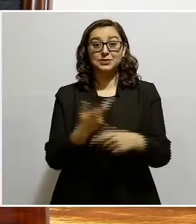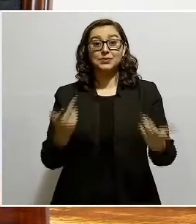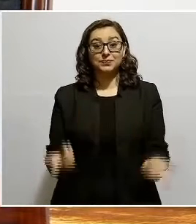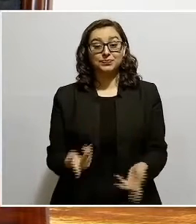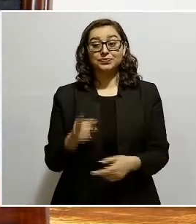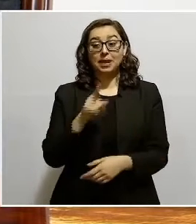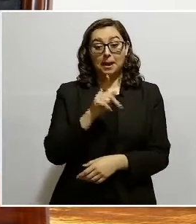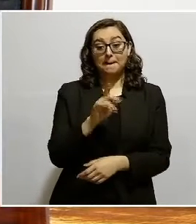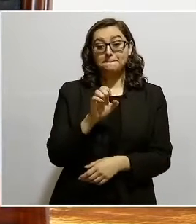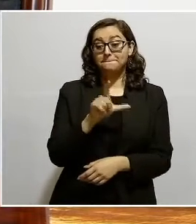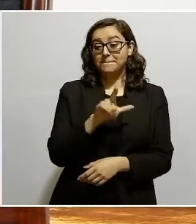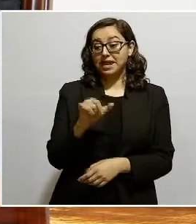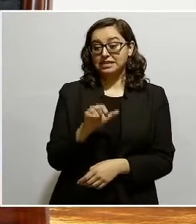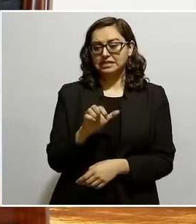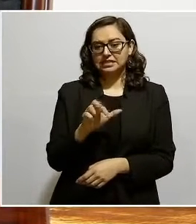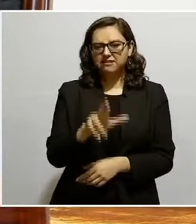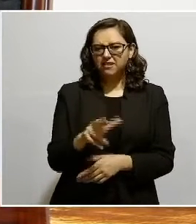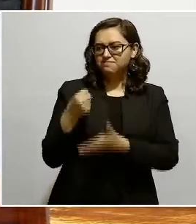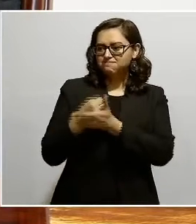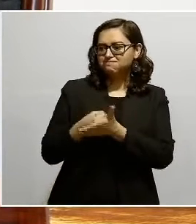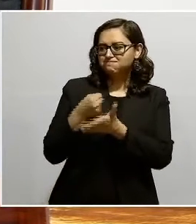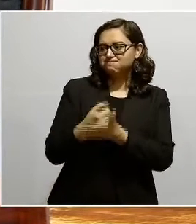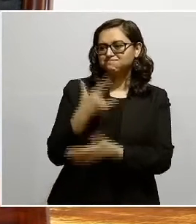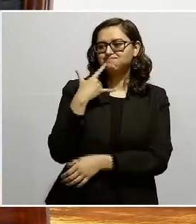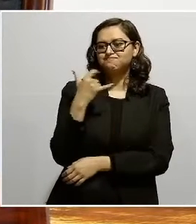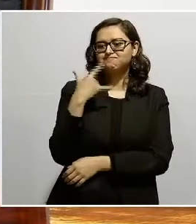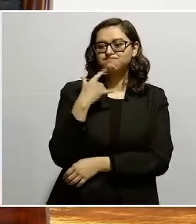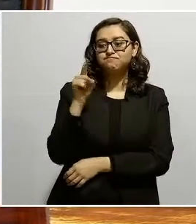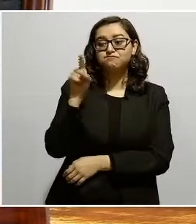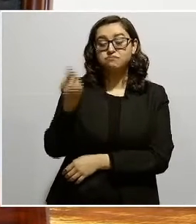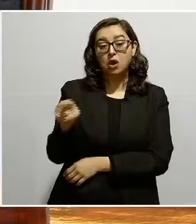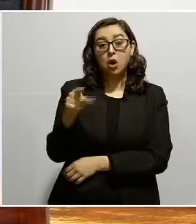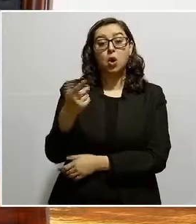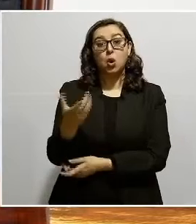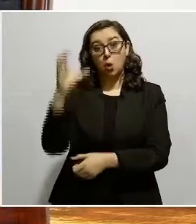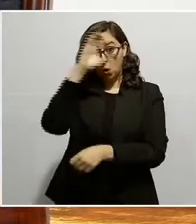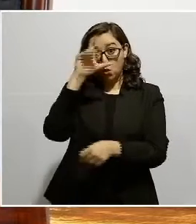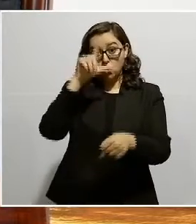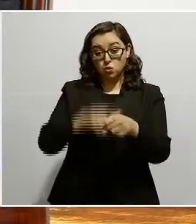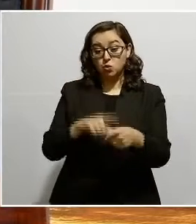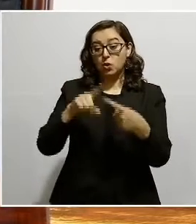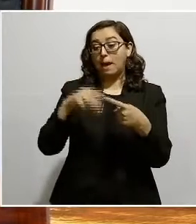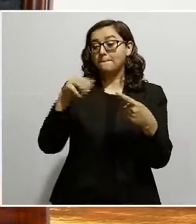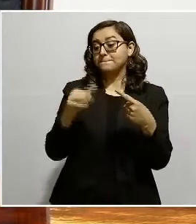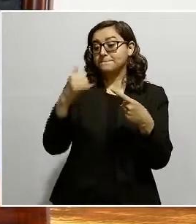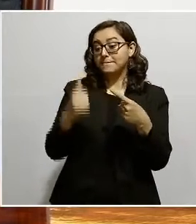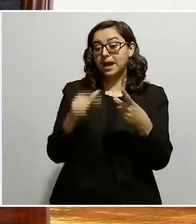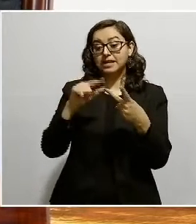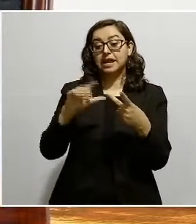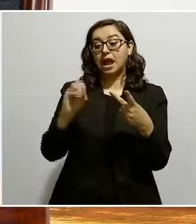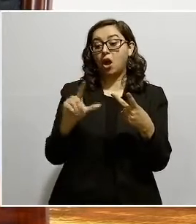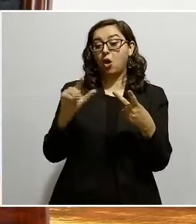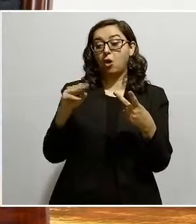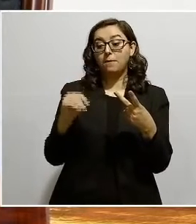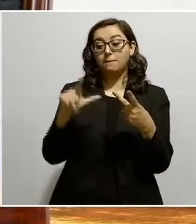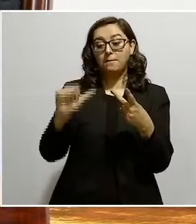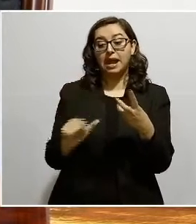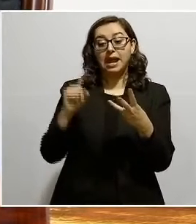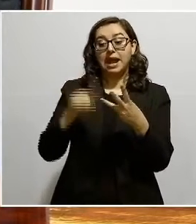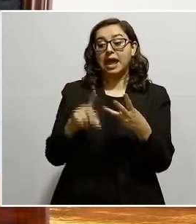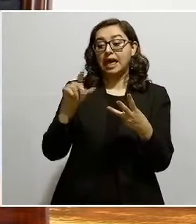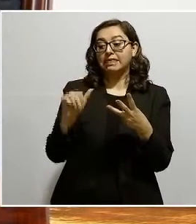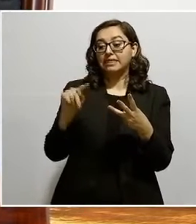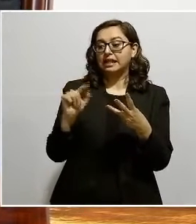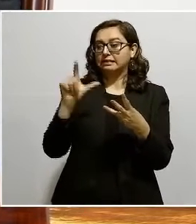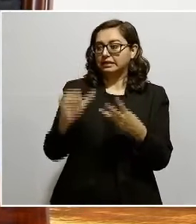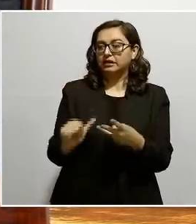las esculturas monumentales de la cultura madre, de la cultura olmeca, de la Venta, Huimanguillo, Tabasco,